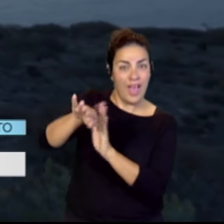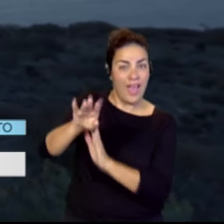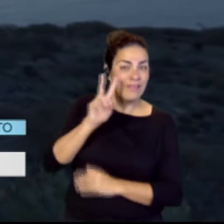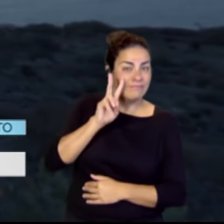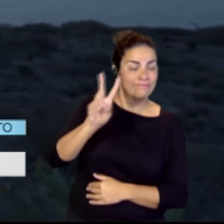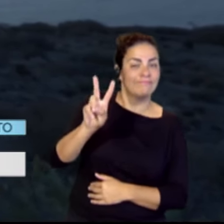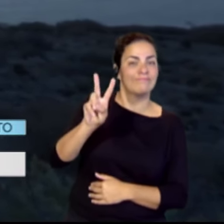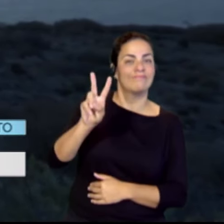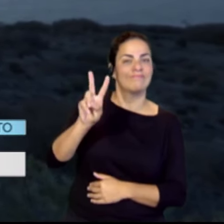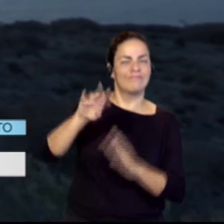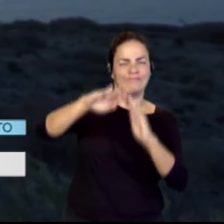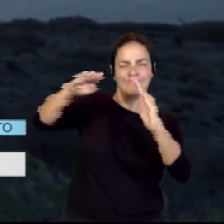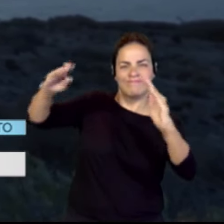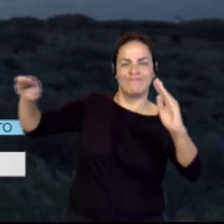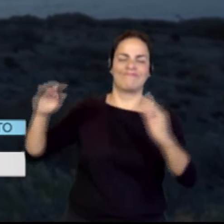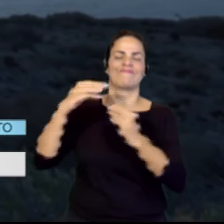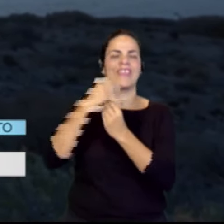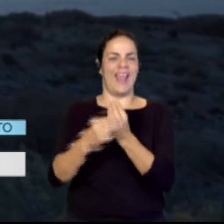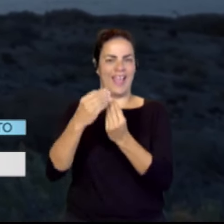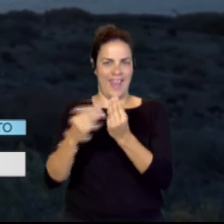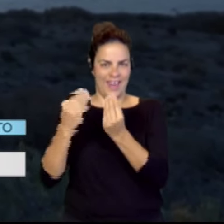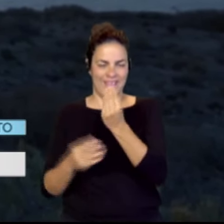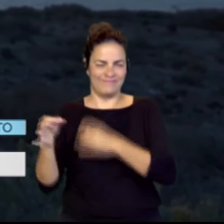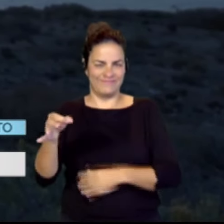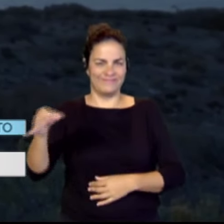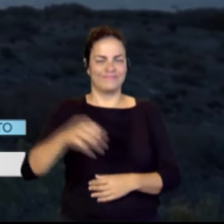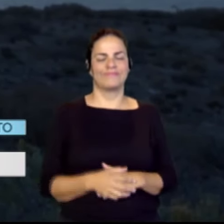apreciar la silueta de la isla de Gran